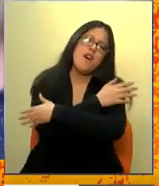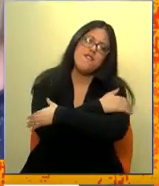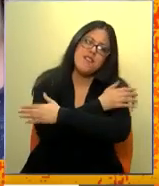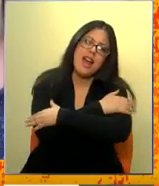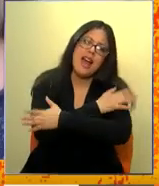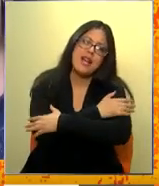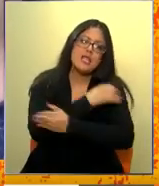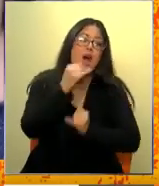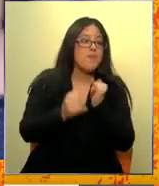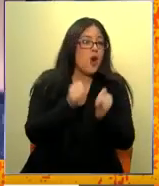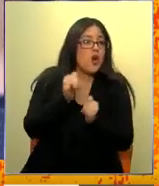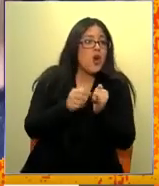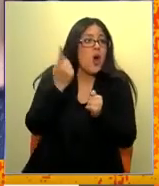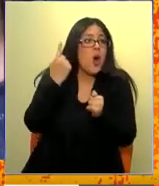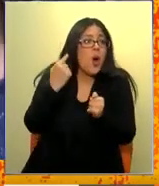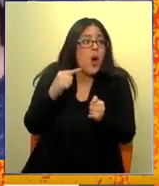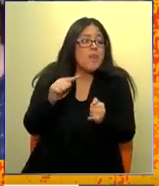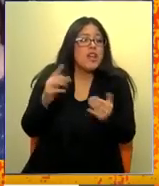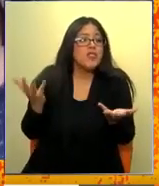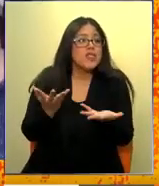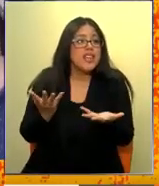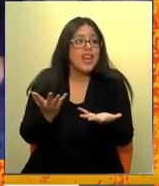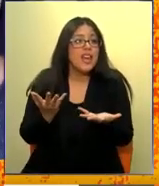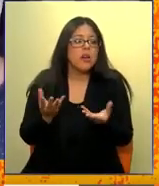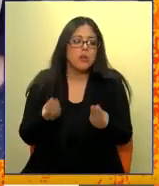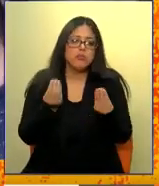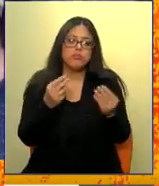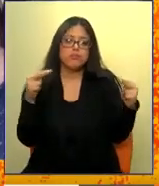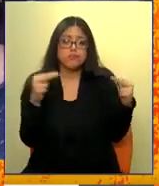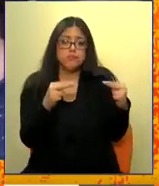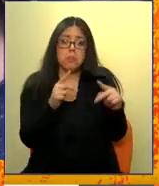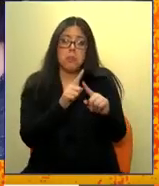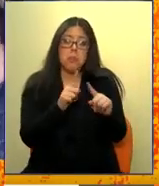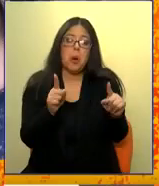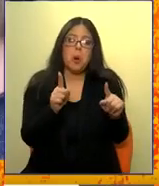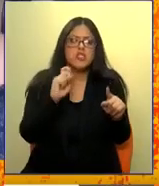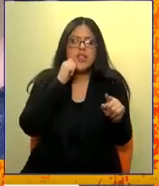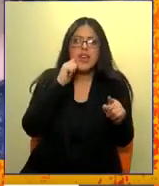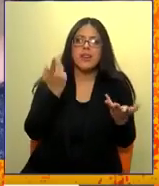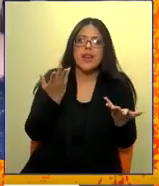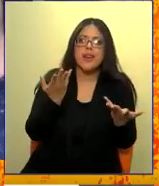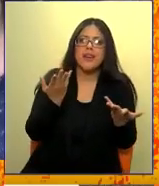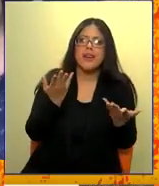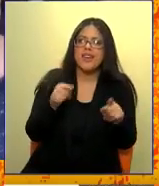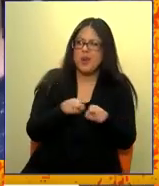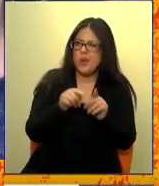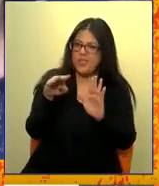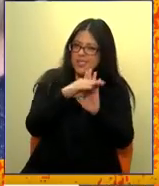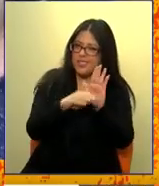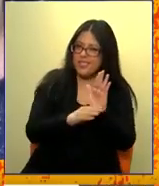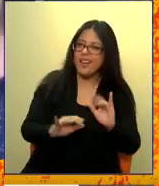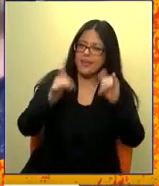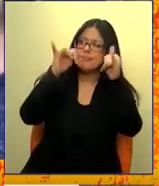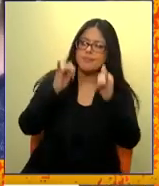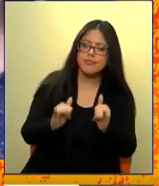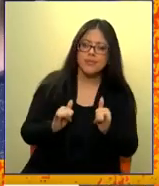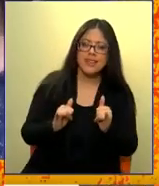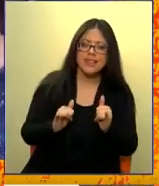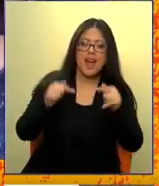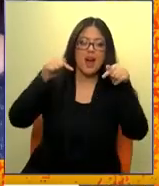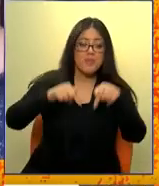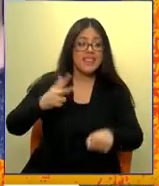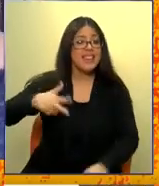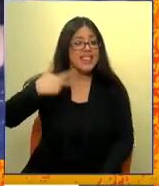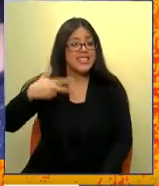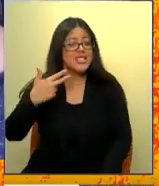Y no porque no nos podamos ver por esta pandemia, quiere decir que no vamos a hacer una receta súper entretenida para este 18.